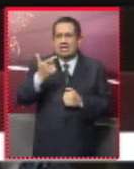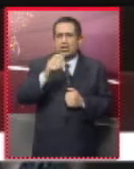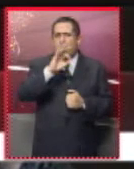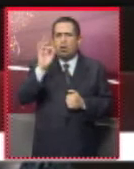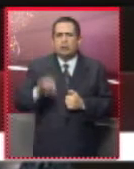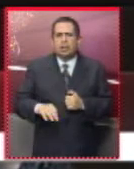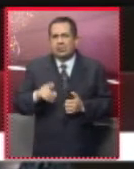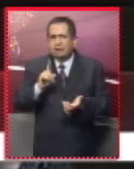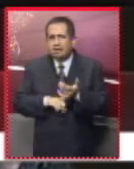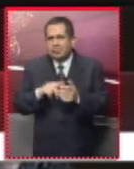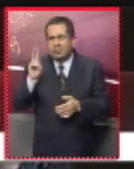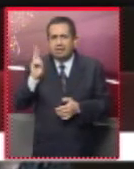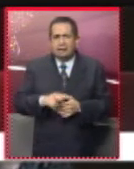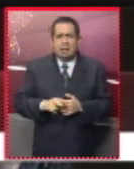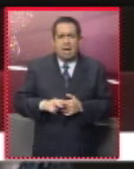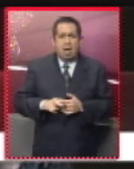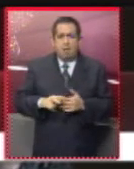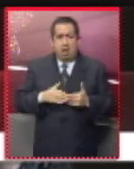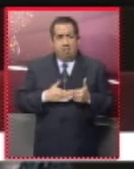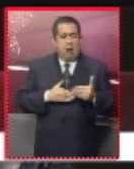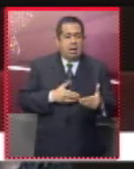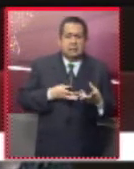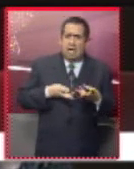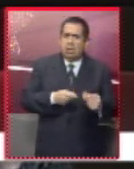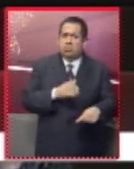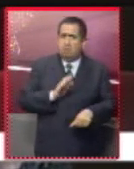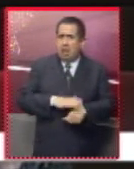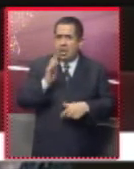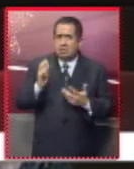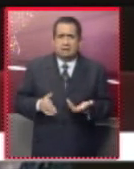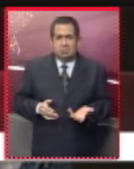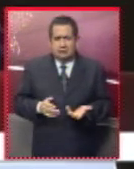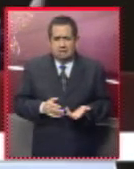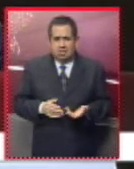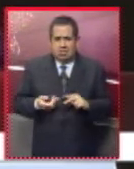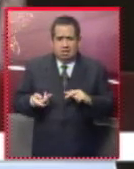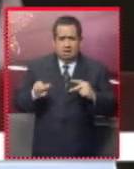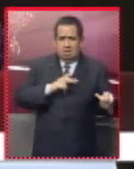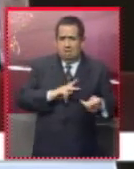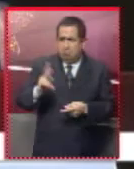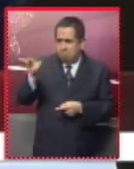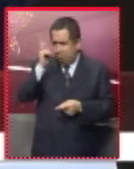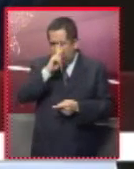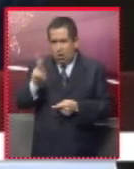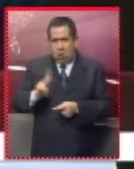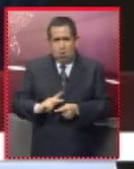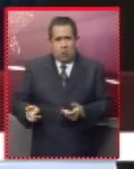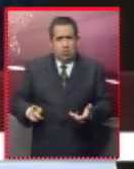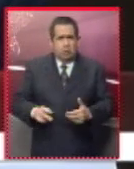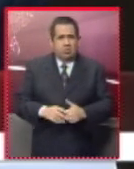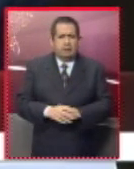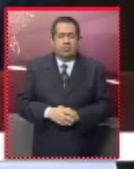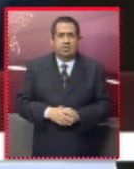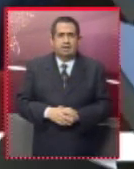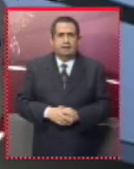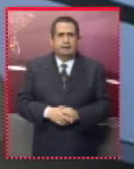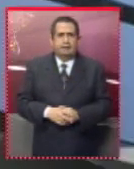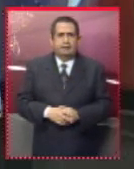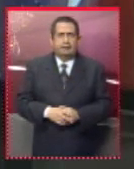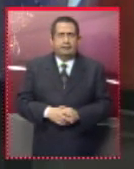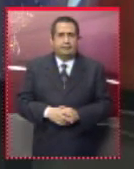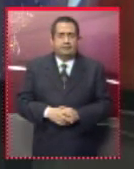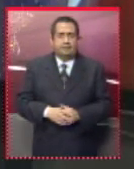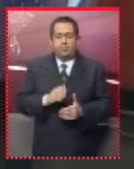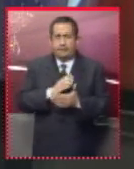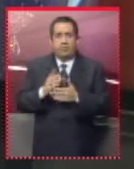pero ¿saben qué? Aumentan el gasto. Salió más caro el caldo que las albóndigas.